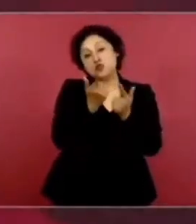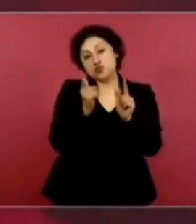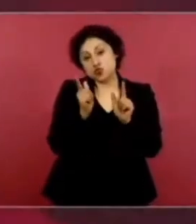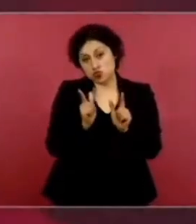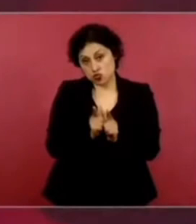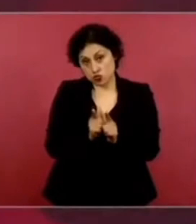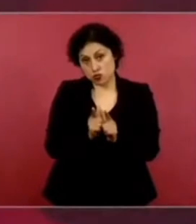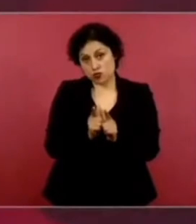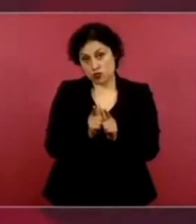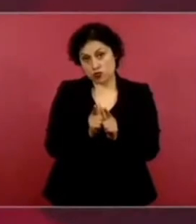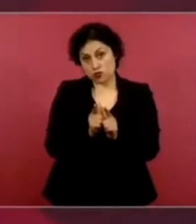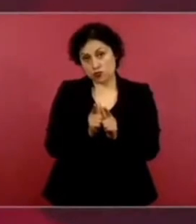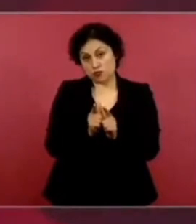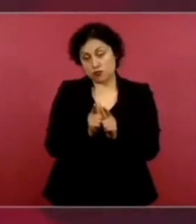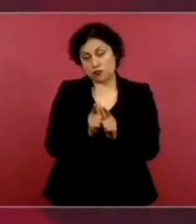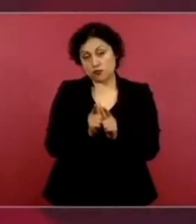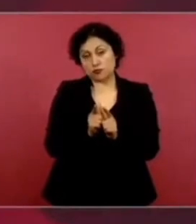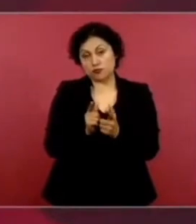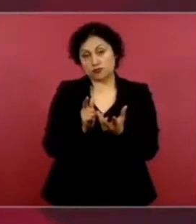A.